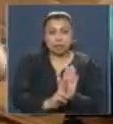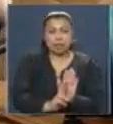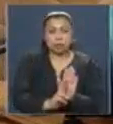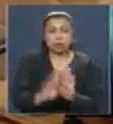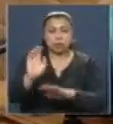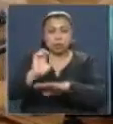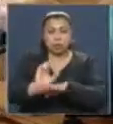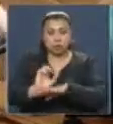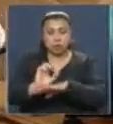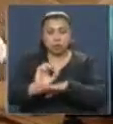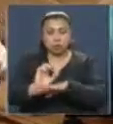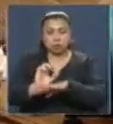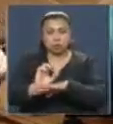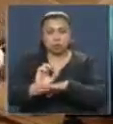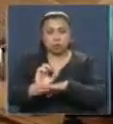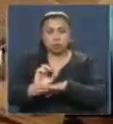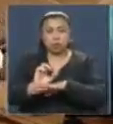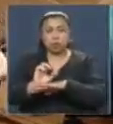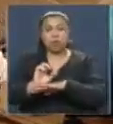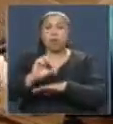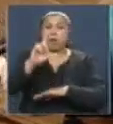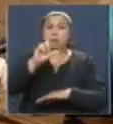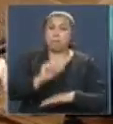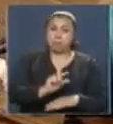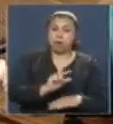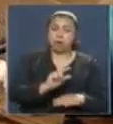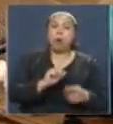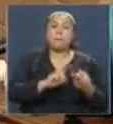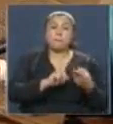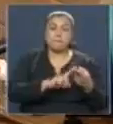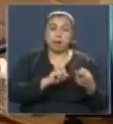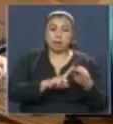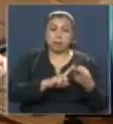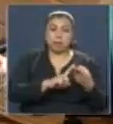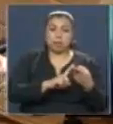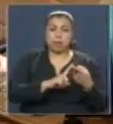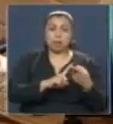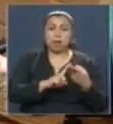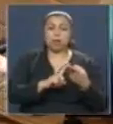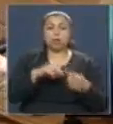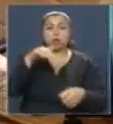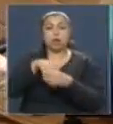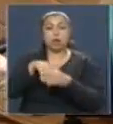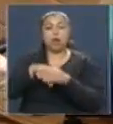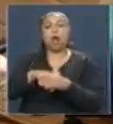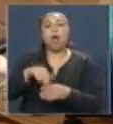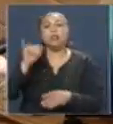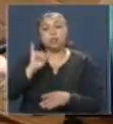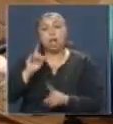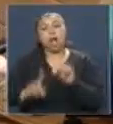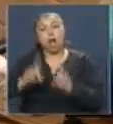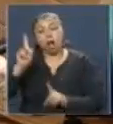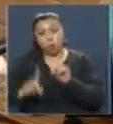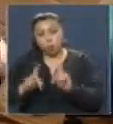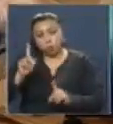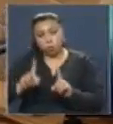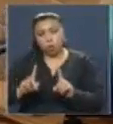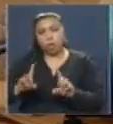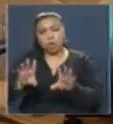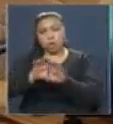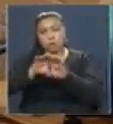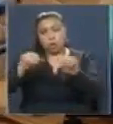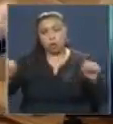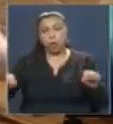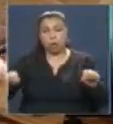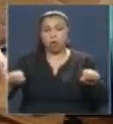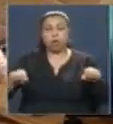Estado, los que menos están participando en los procesos electorales. Algunos están de acuerdo con el actual estado de las cosas,